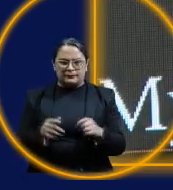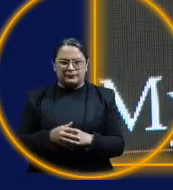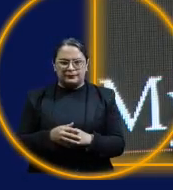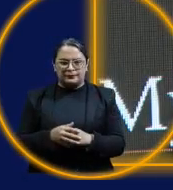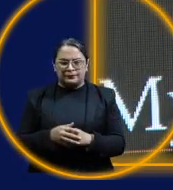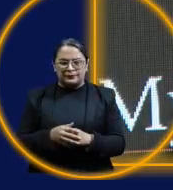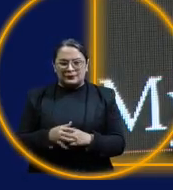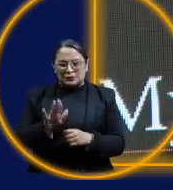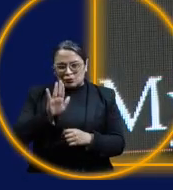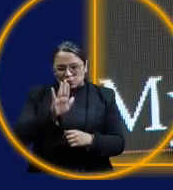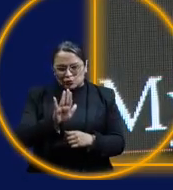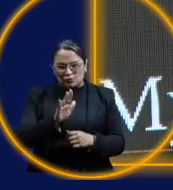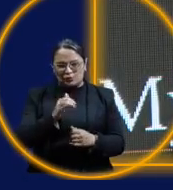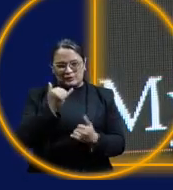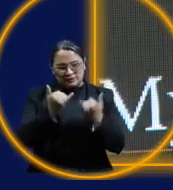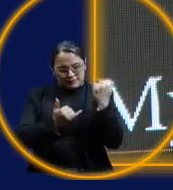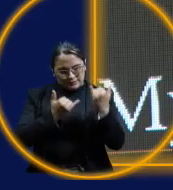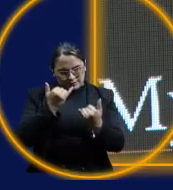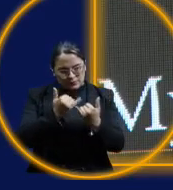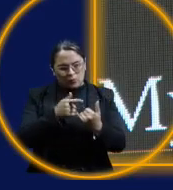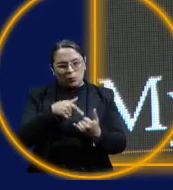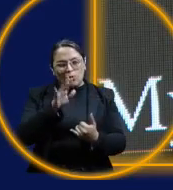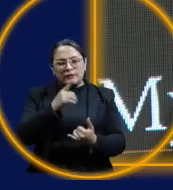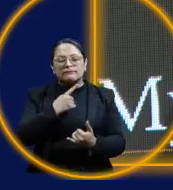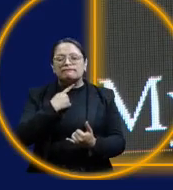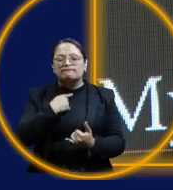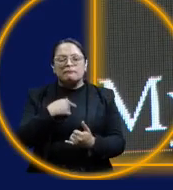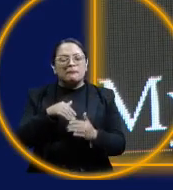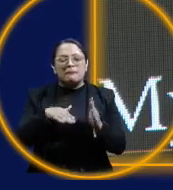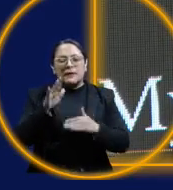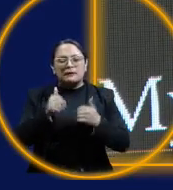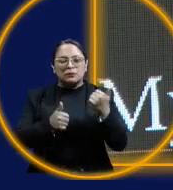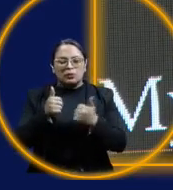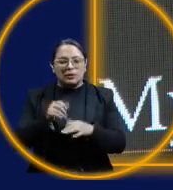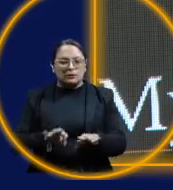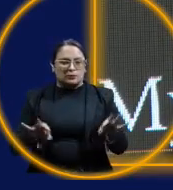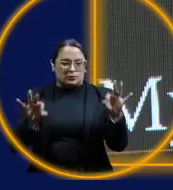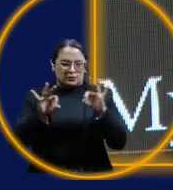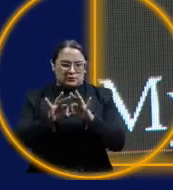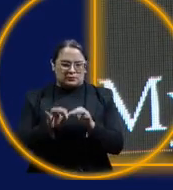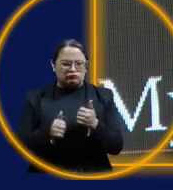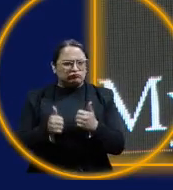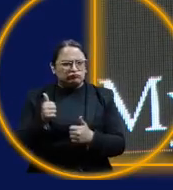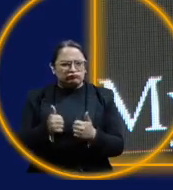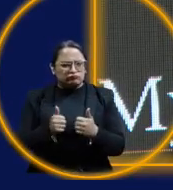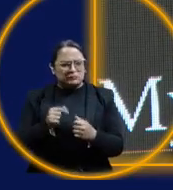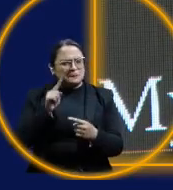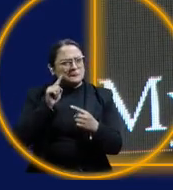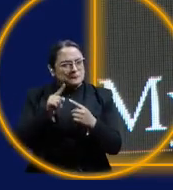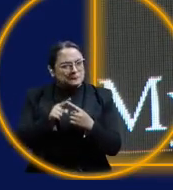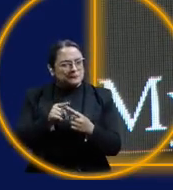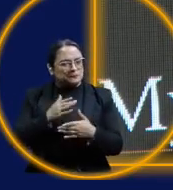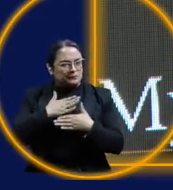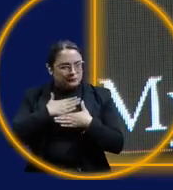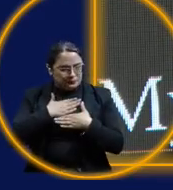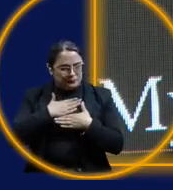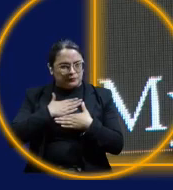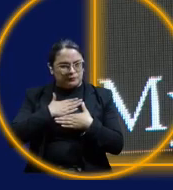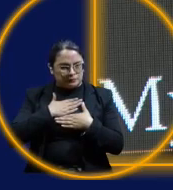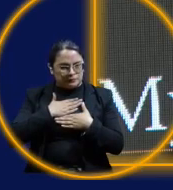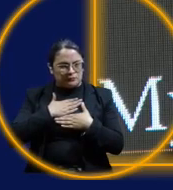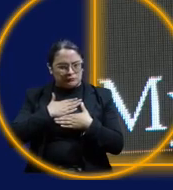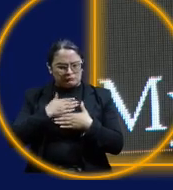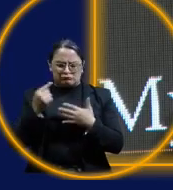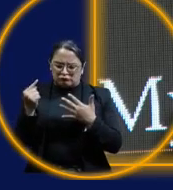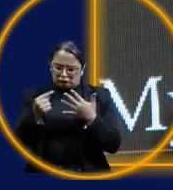usted retiene su autenticidad es qué es lo que te importa a ti qué es lo que es importante para ti Cuáles son las